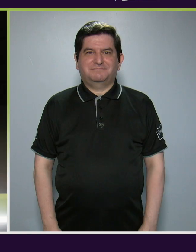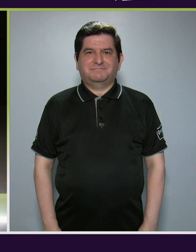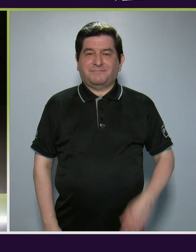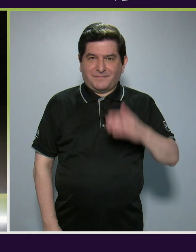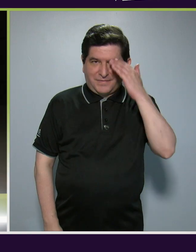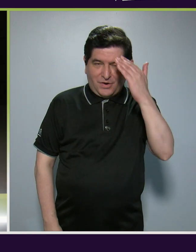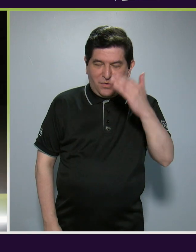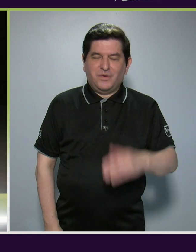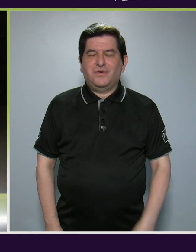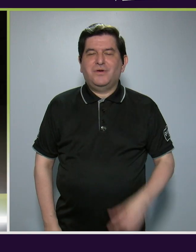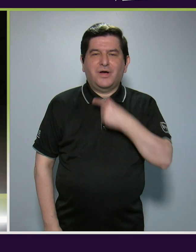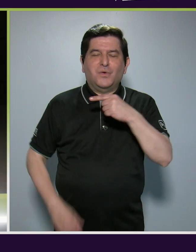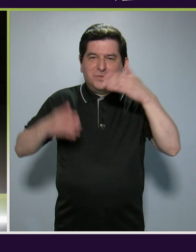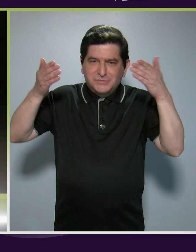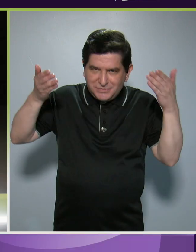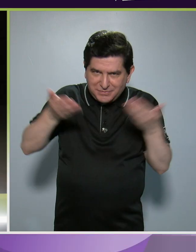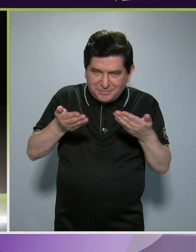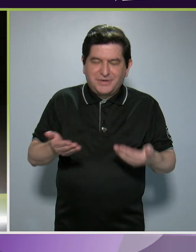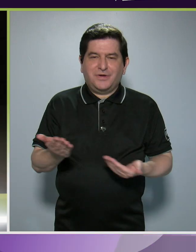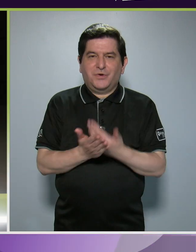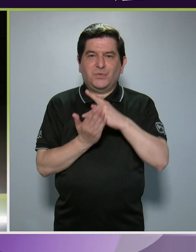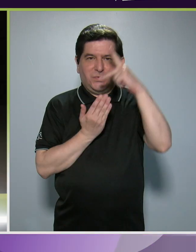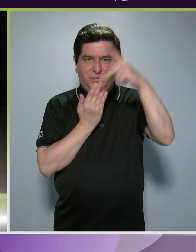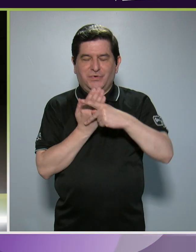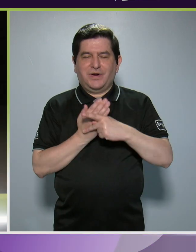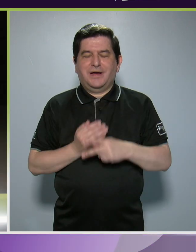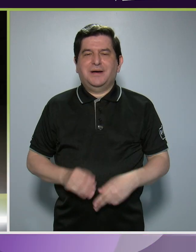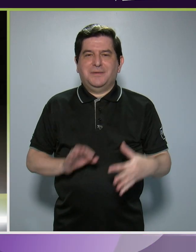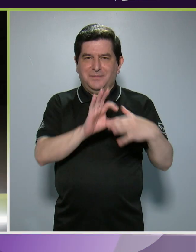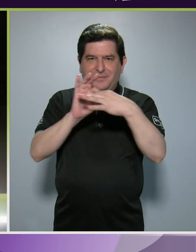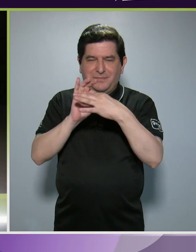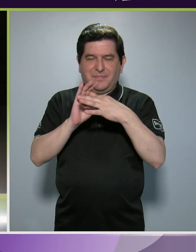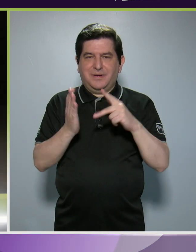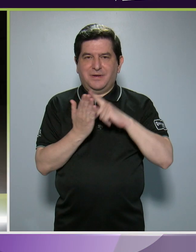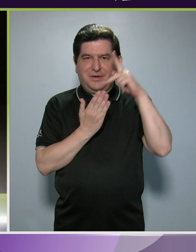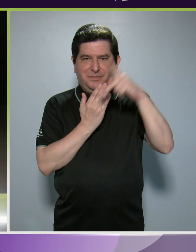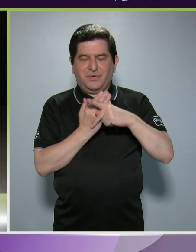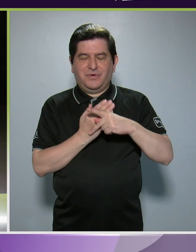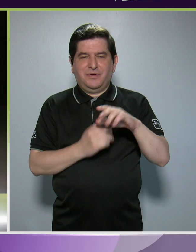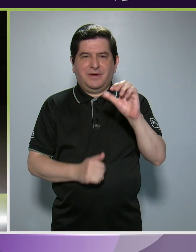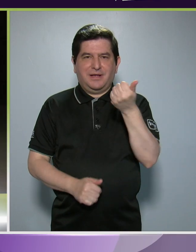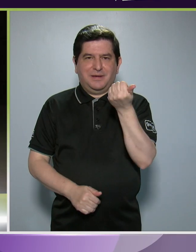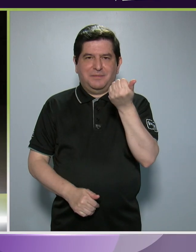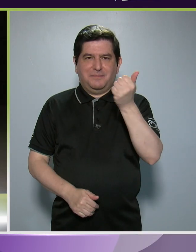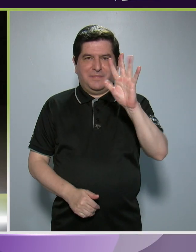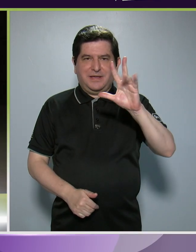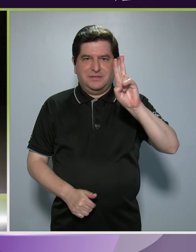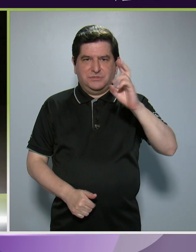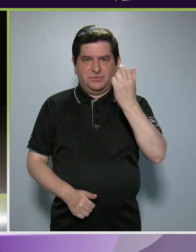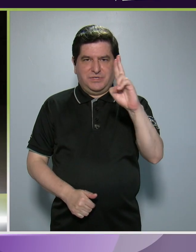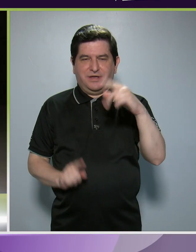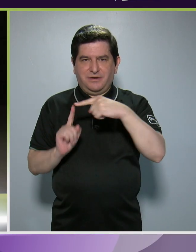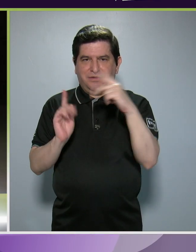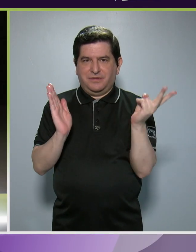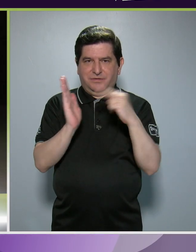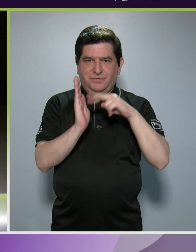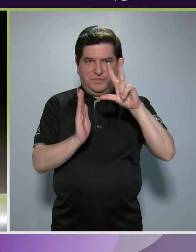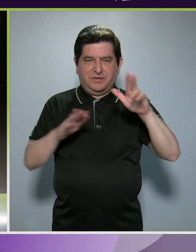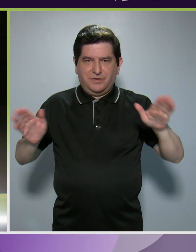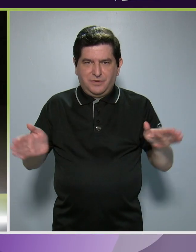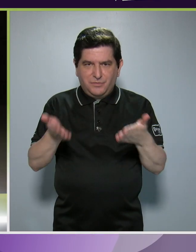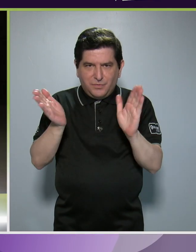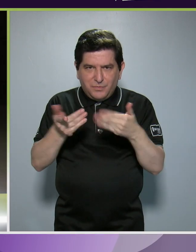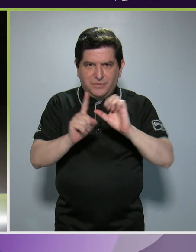Hola, es un gusto darles la bienvenida a una nueva edición de Nexos, una producción de 15 UCR que desde el año 2003 promueve una